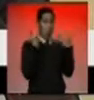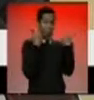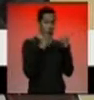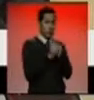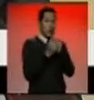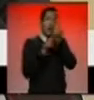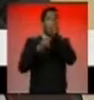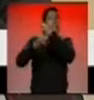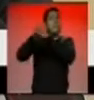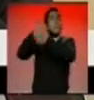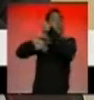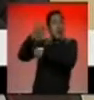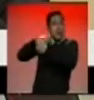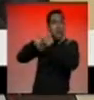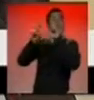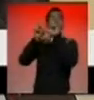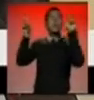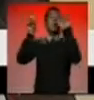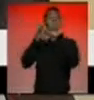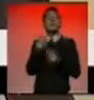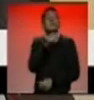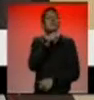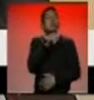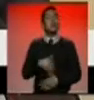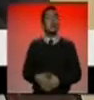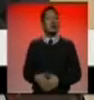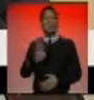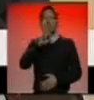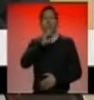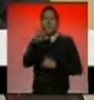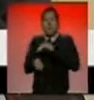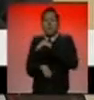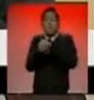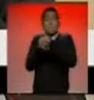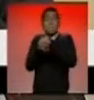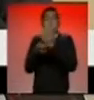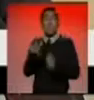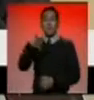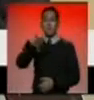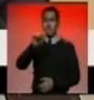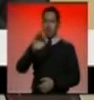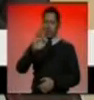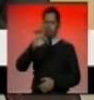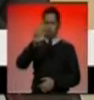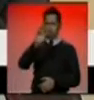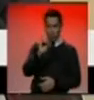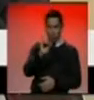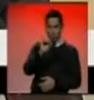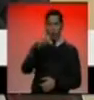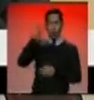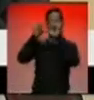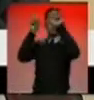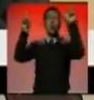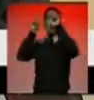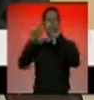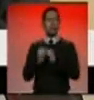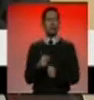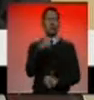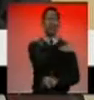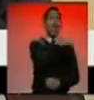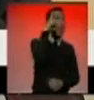holding a su vez es propiedad de un autor que se llama pietro overseas ahora sí la shoes pietro